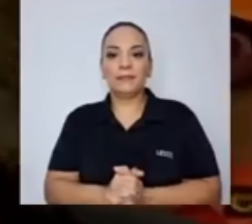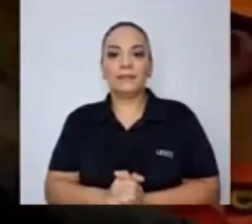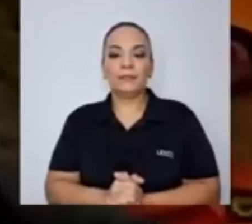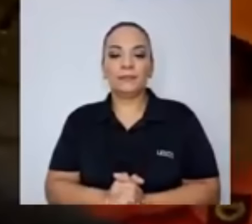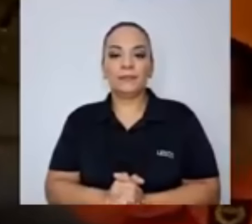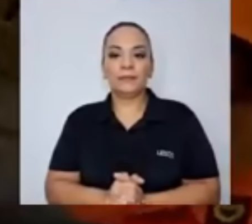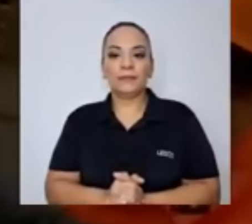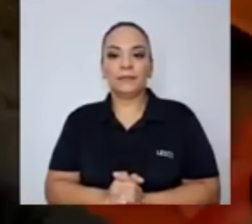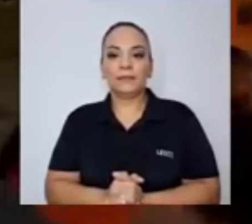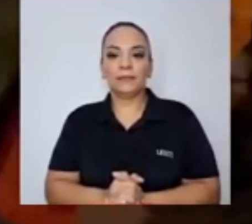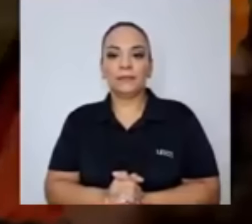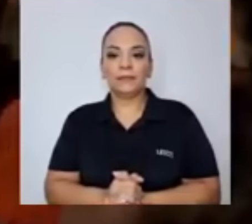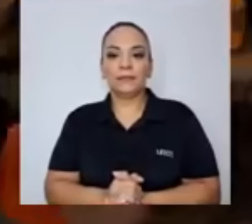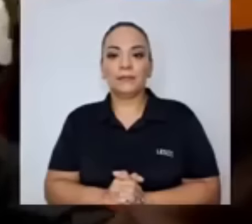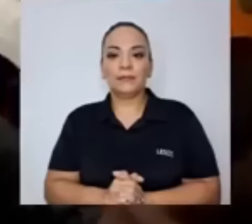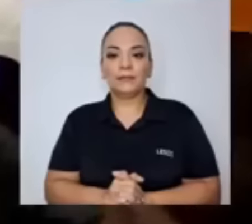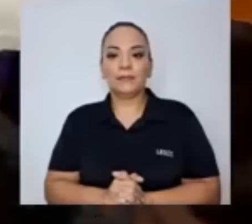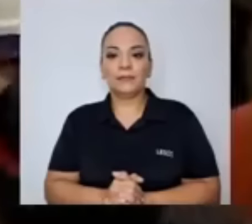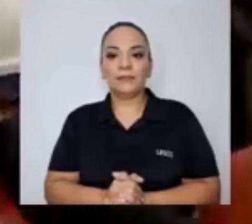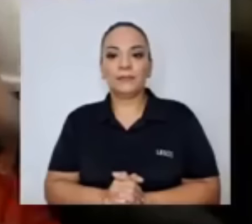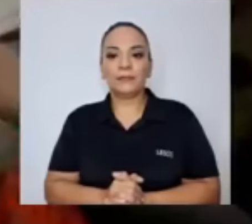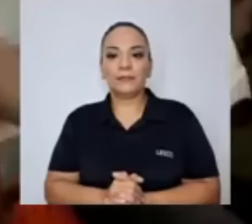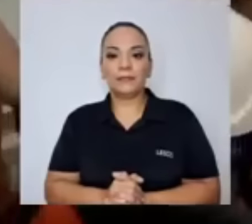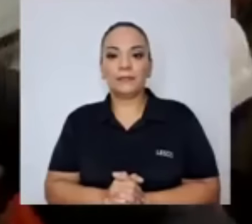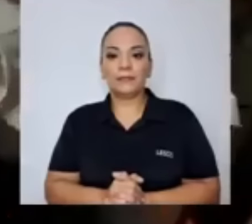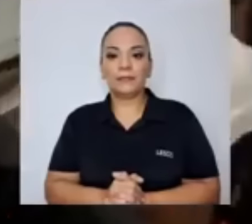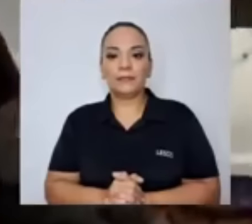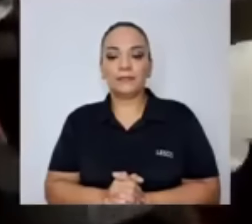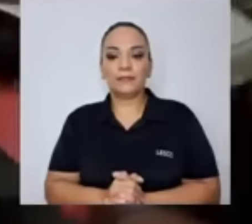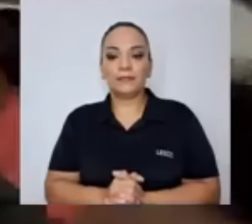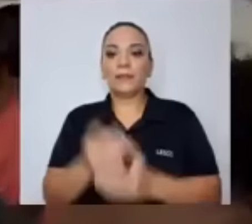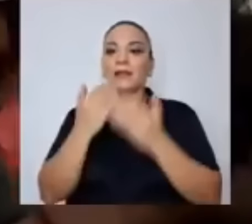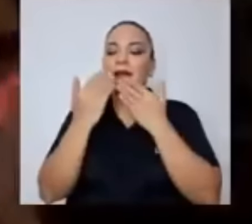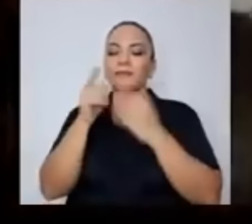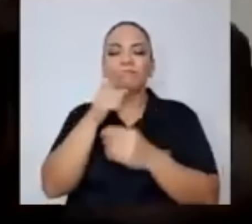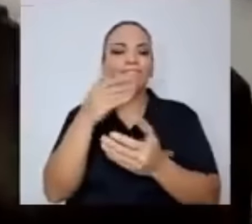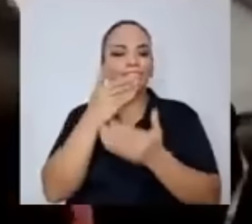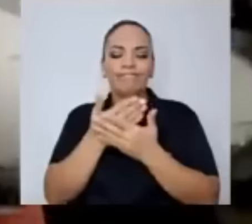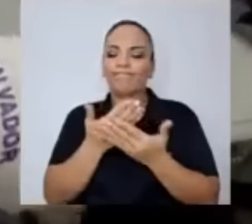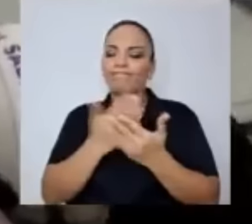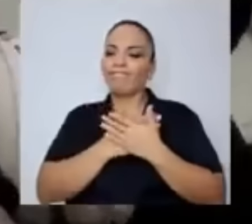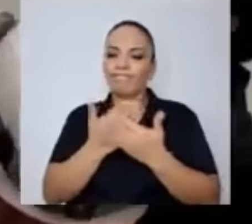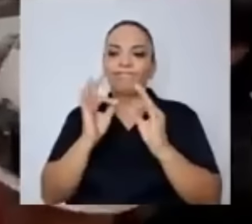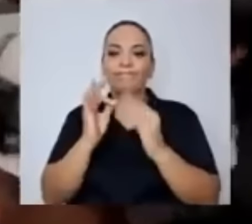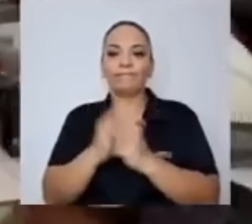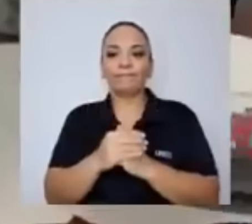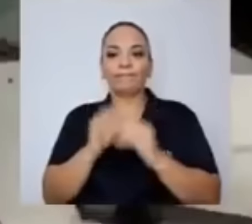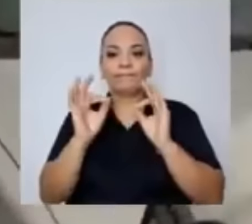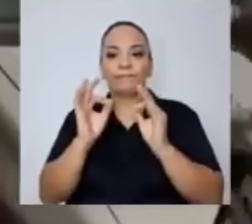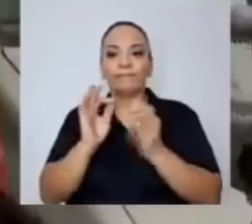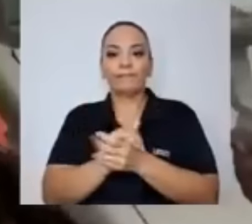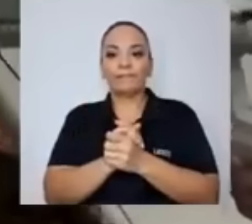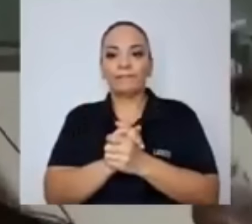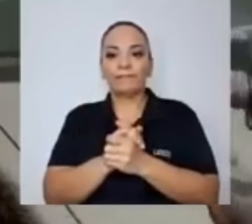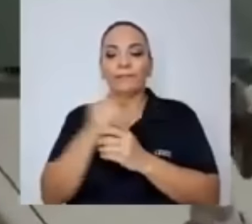Generoso. Es Chávez, pero lo escribe mal. No, mentira. Qué generosos. ¿Cómo está? Mucho gusto. ¿Usted qué grado